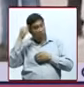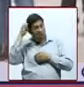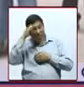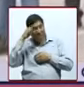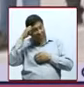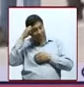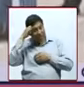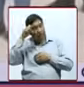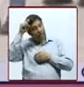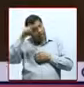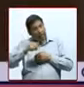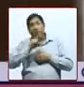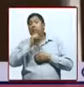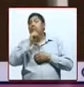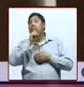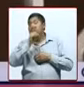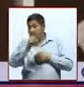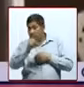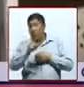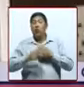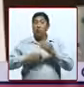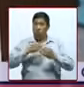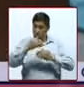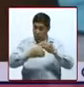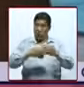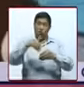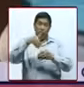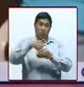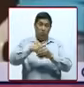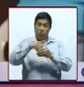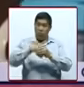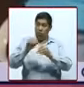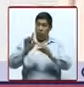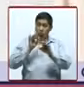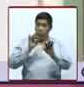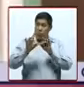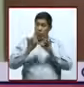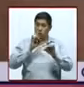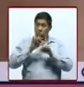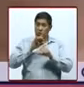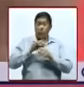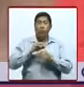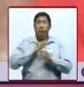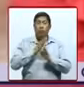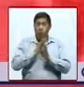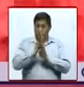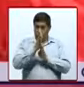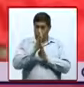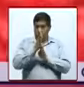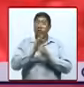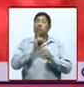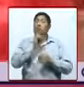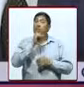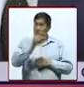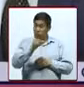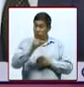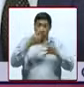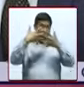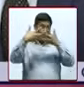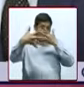garantizar la realización de procesos electorales con integridad, seguros,